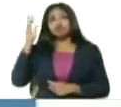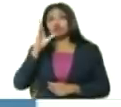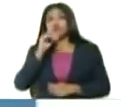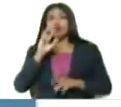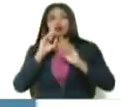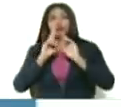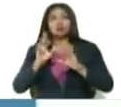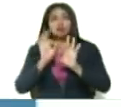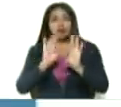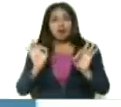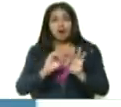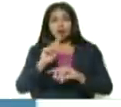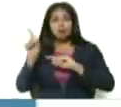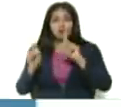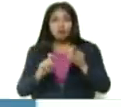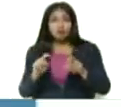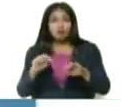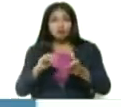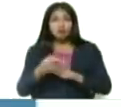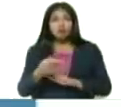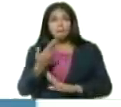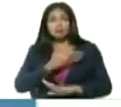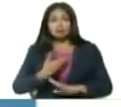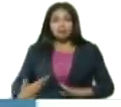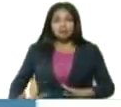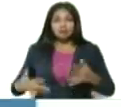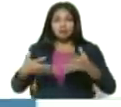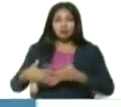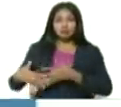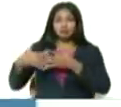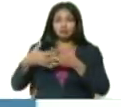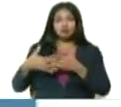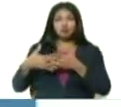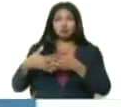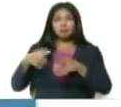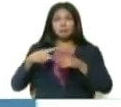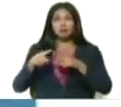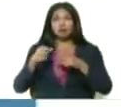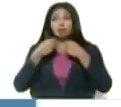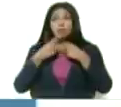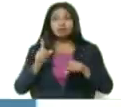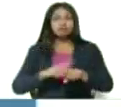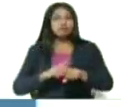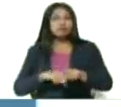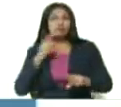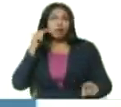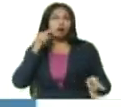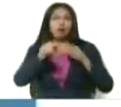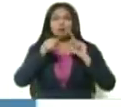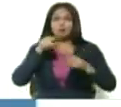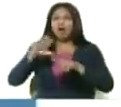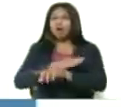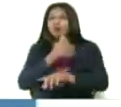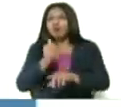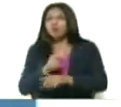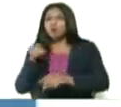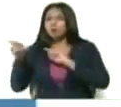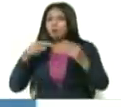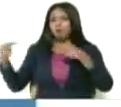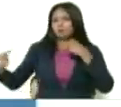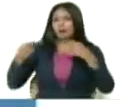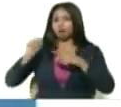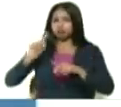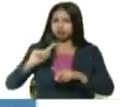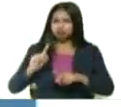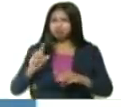respondido directamente a la pregunta sobre el presidente de los Estados Unidos, pero no hay que perder tiempo señalando a unos y otros.